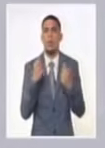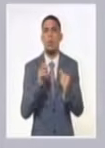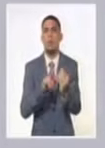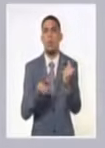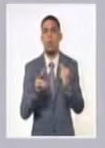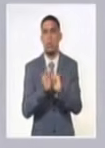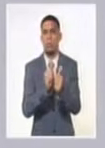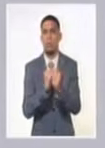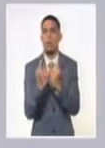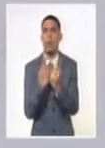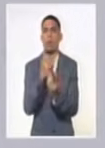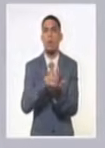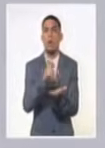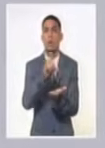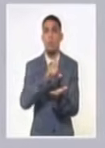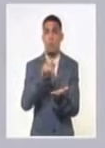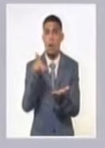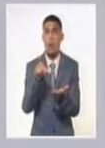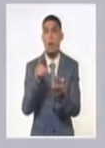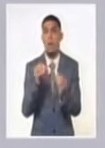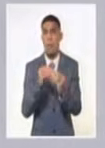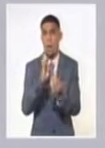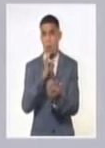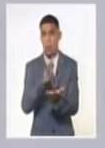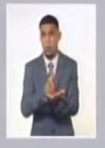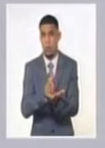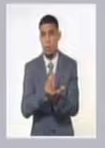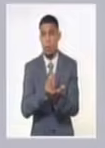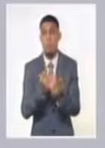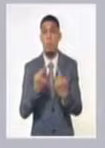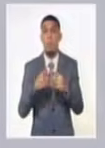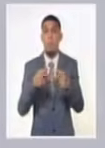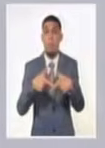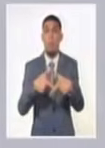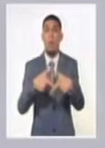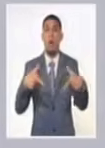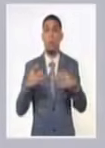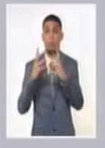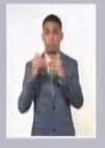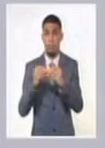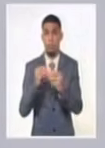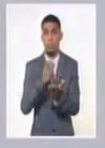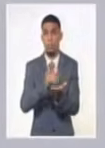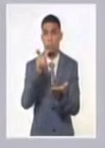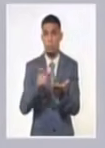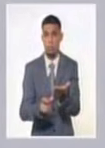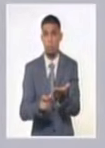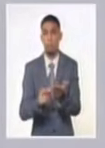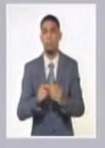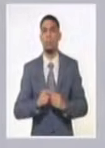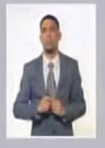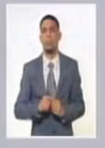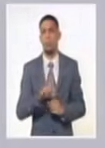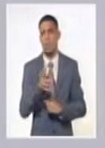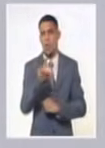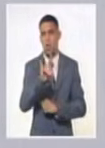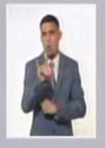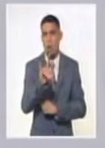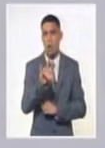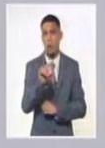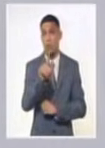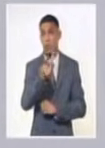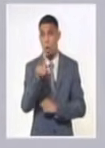en algunas escuelas del sector educacional, pero la mayoría de la matrícula, principalmente los grados terminales, que son 9º y 12 grados,